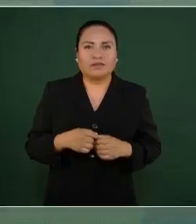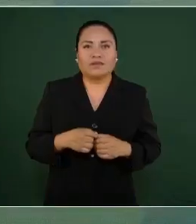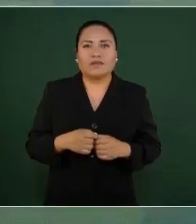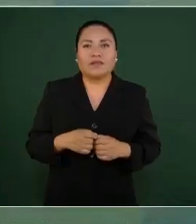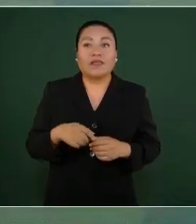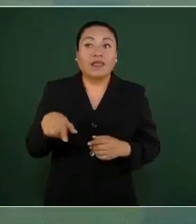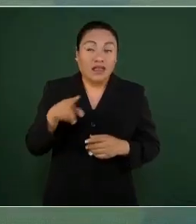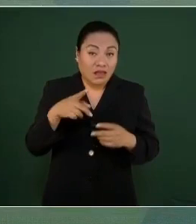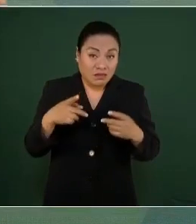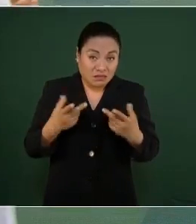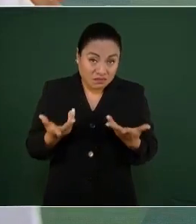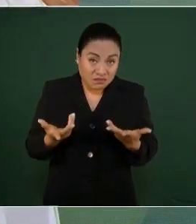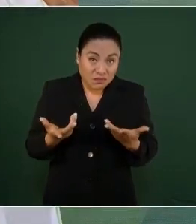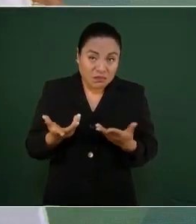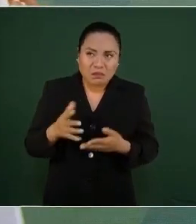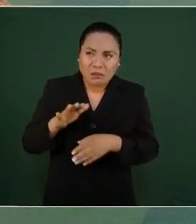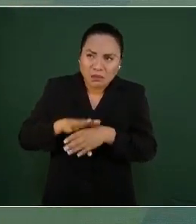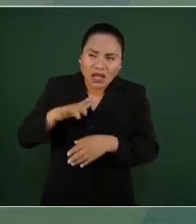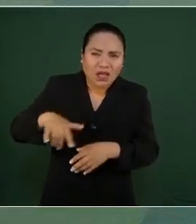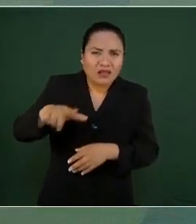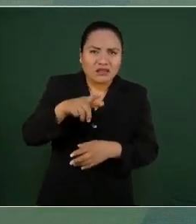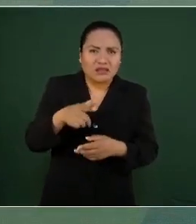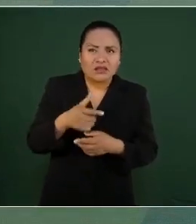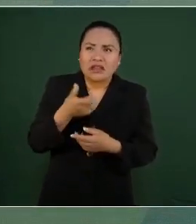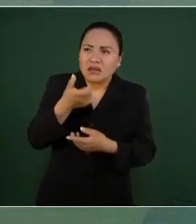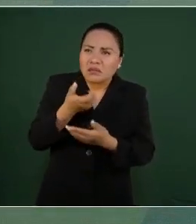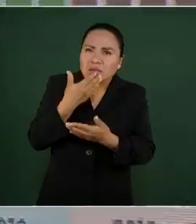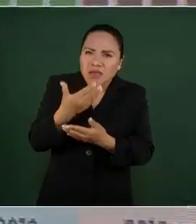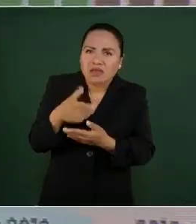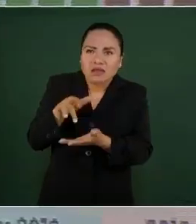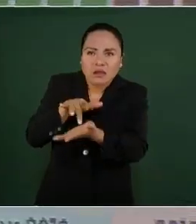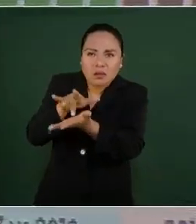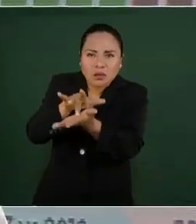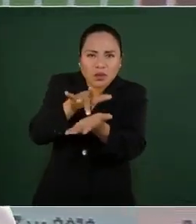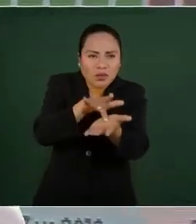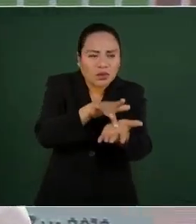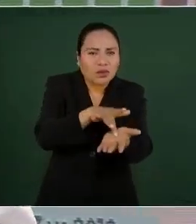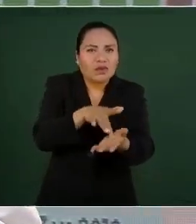Segundo, porque han mejorado los ingresos en las familias